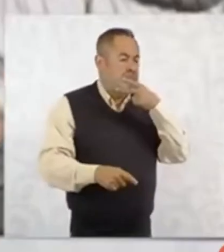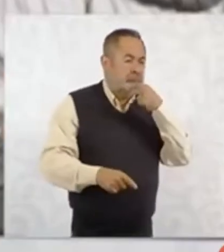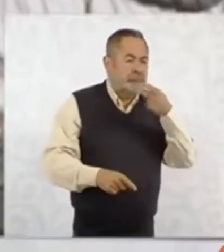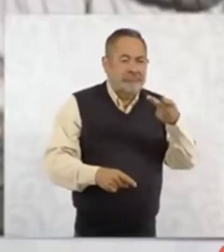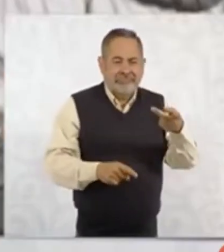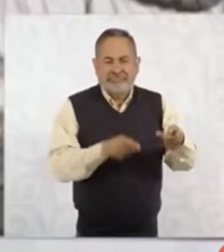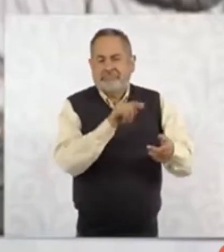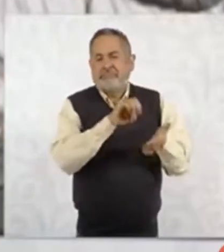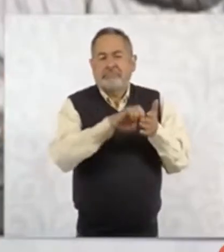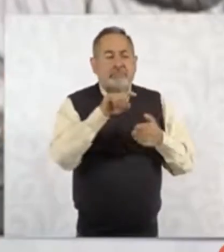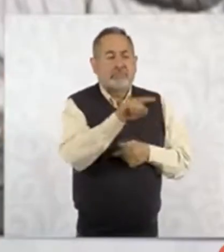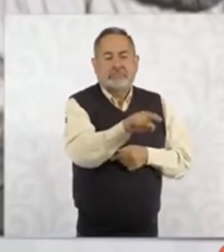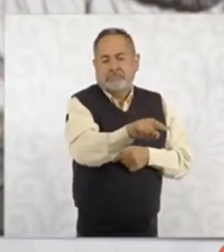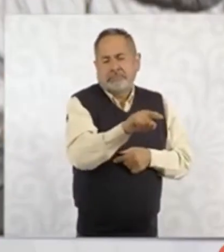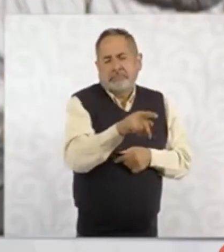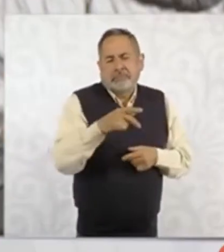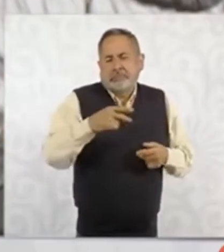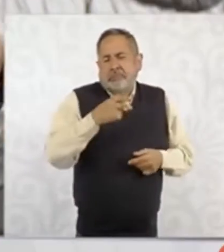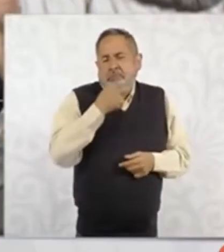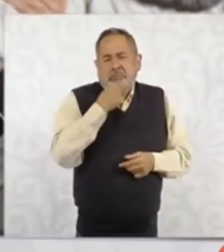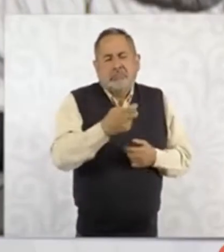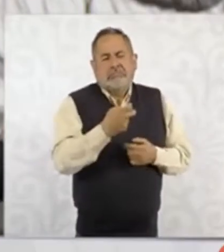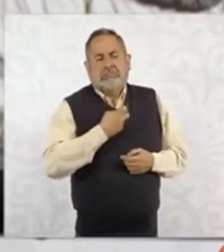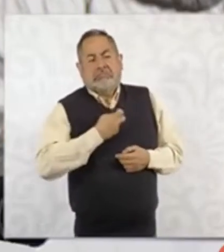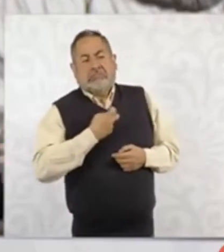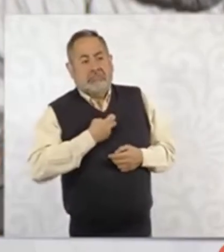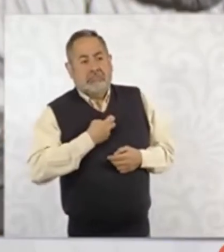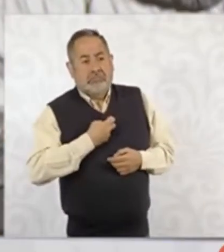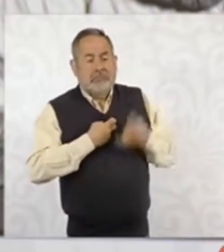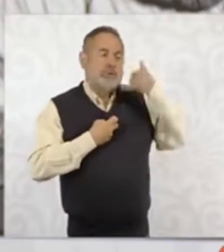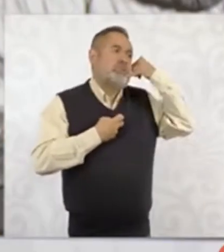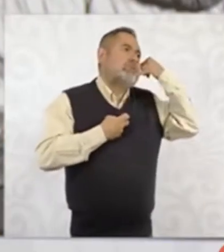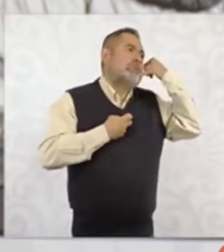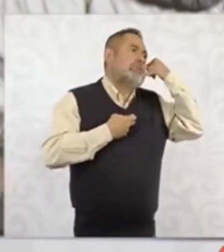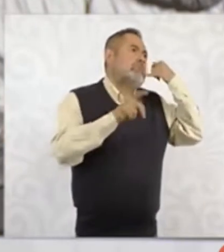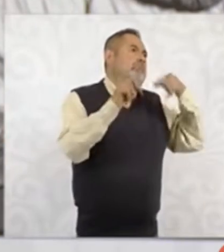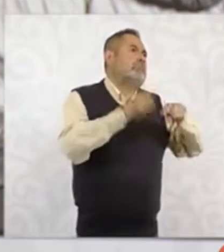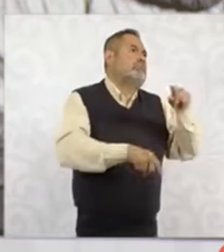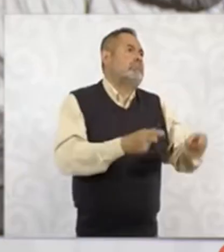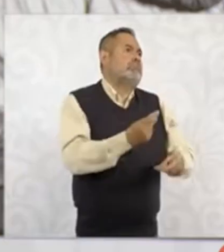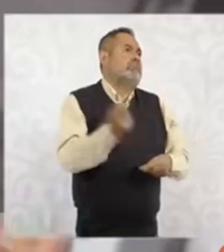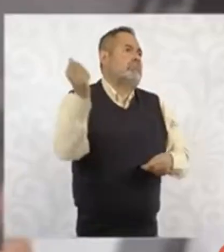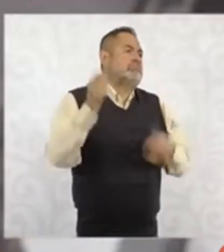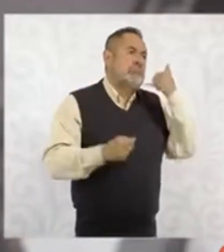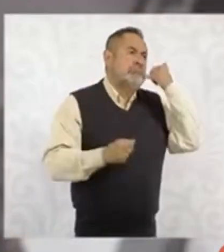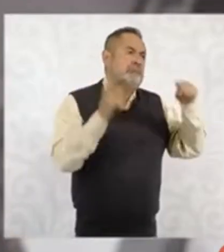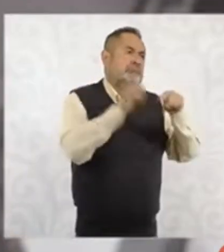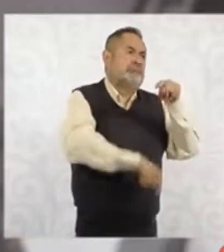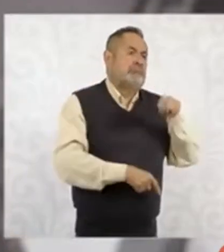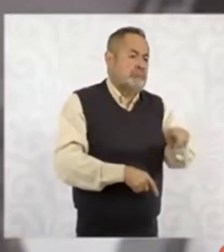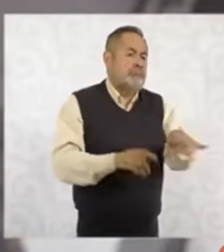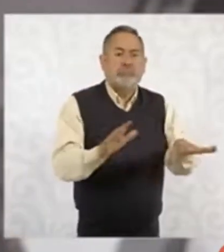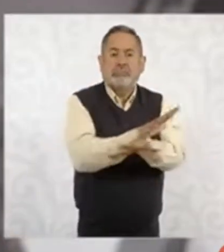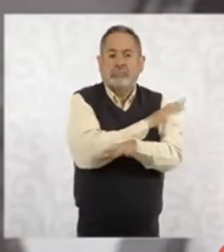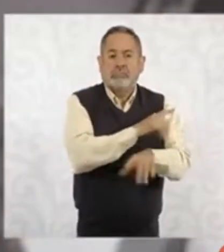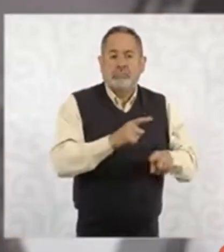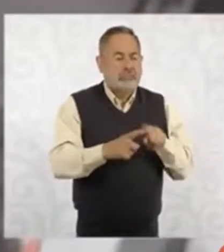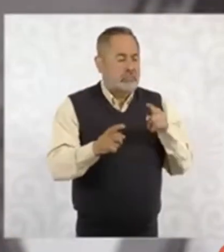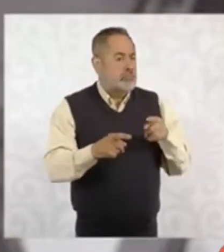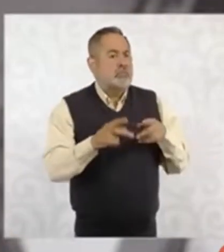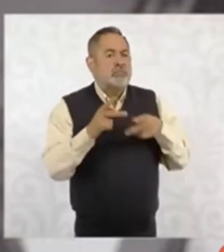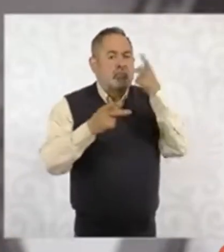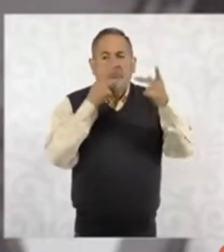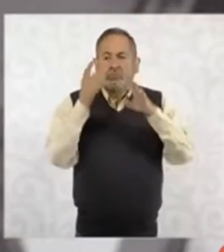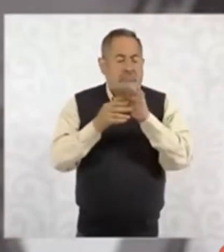está afectando, que está hablando mal de mí. Te hablo por teléfono, por favor cambia esta nota